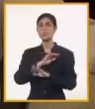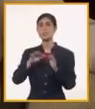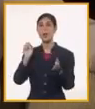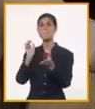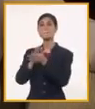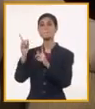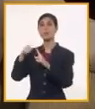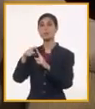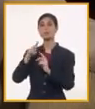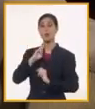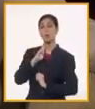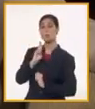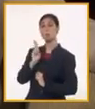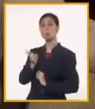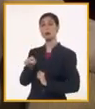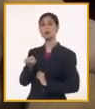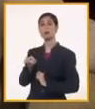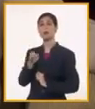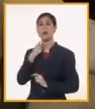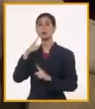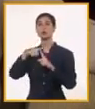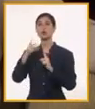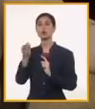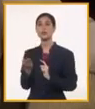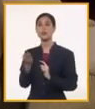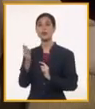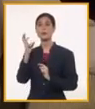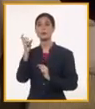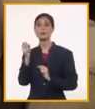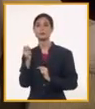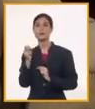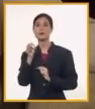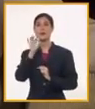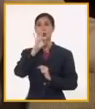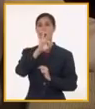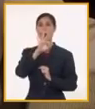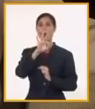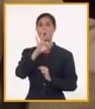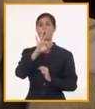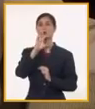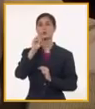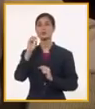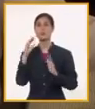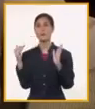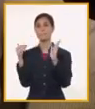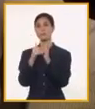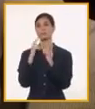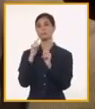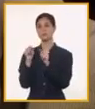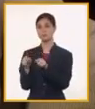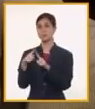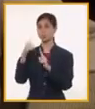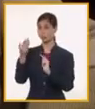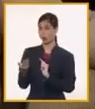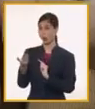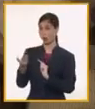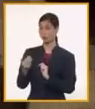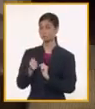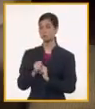le tocaban 800.000 toneladas. Hasta ese momento. De aquella reunión que dio